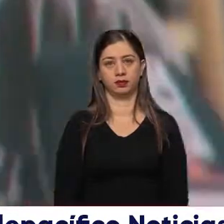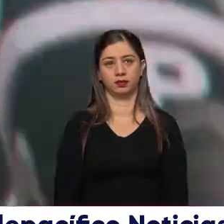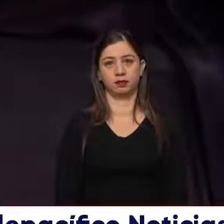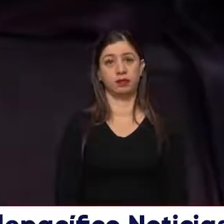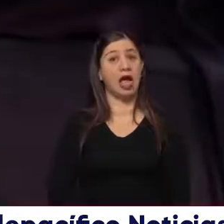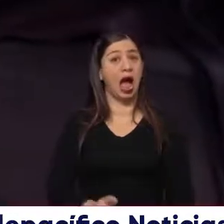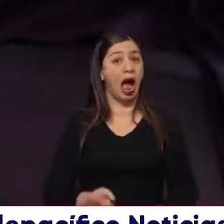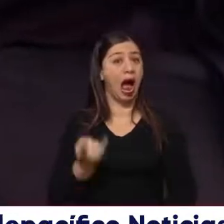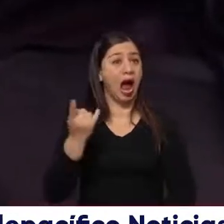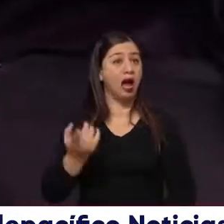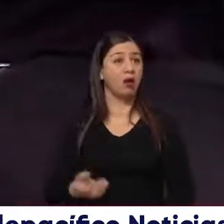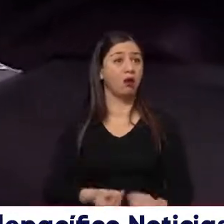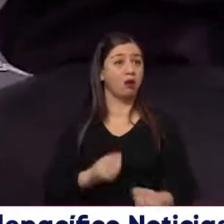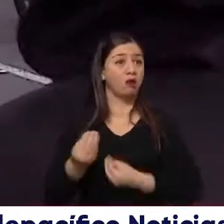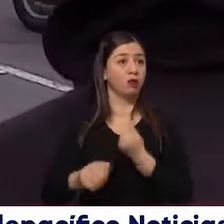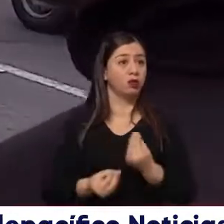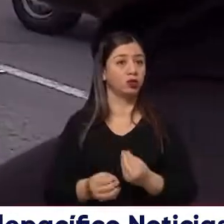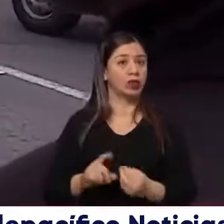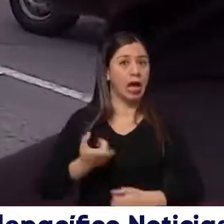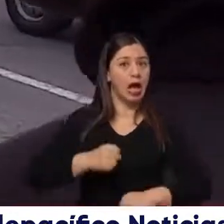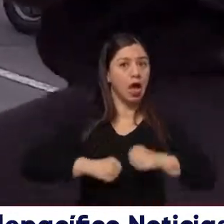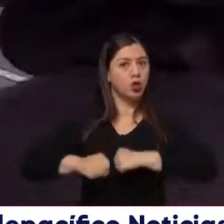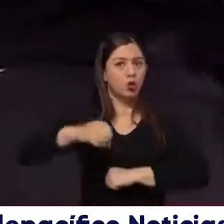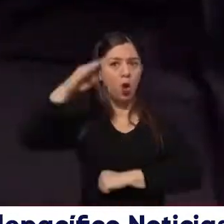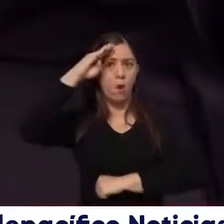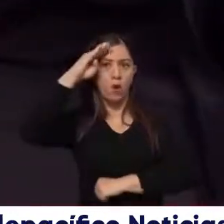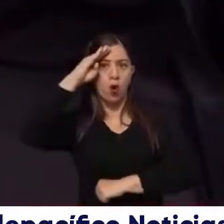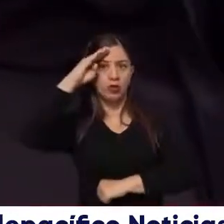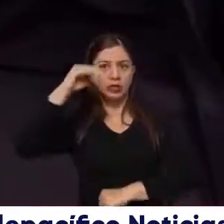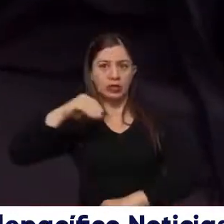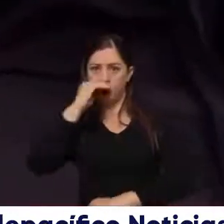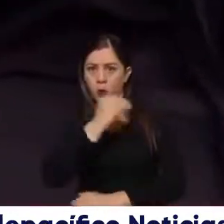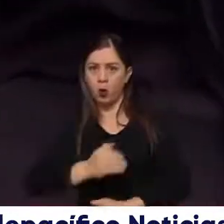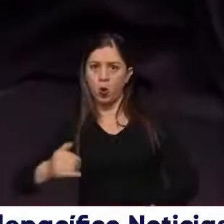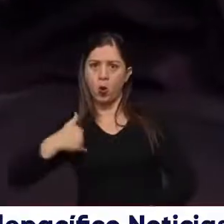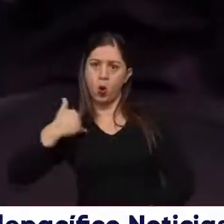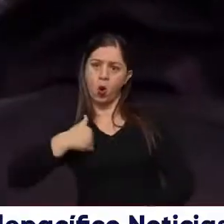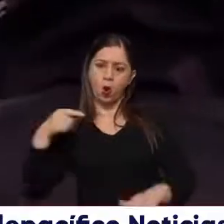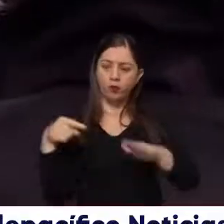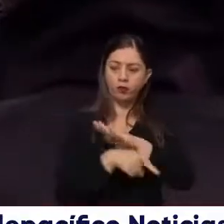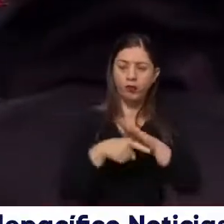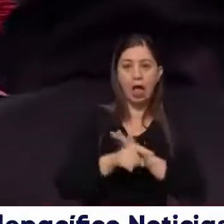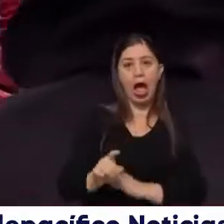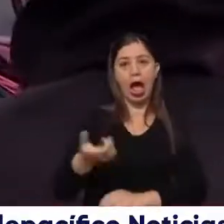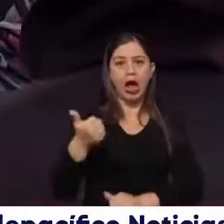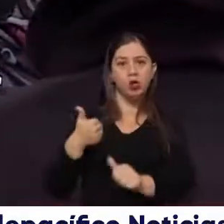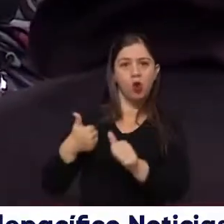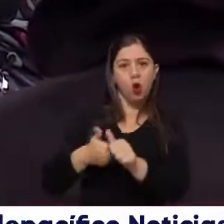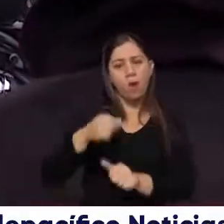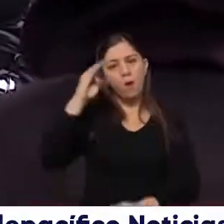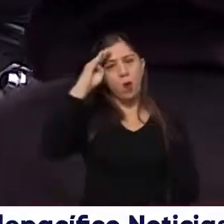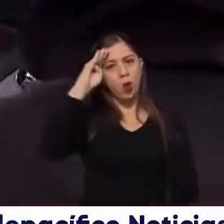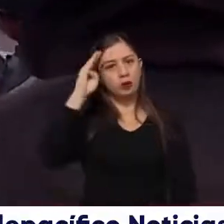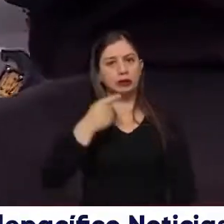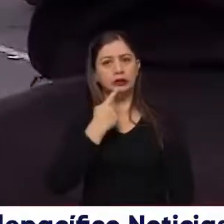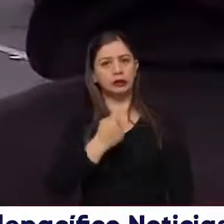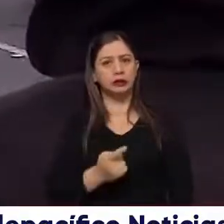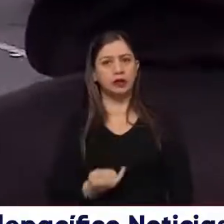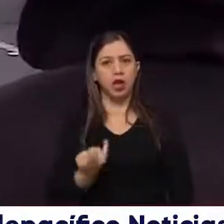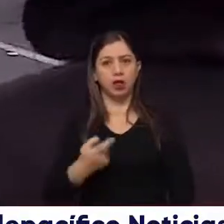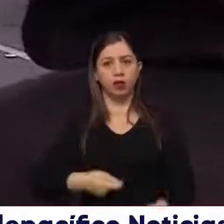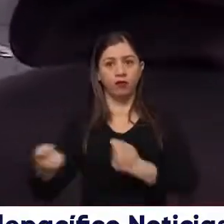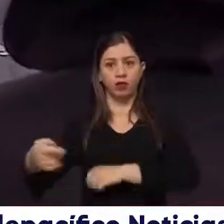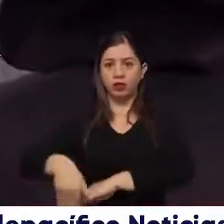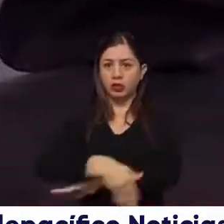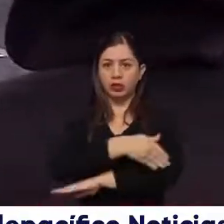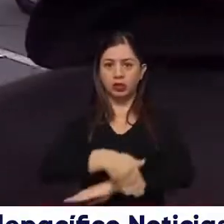¿Alguna vez han tenido dificultad con un operativo de la policía de menores y CBF que haya tratado de decirles que o de llevárselos por estar en la